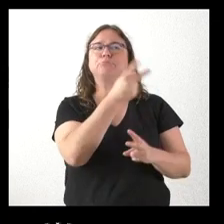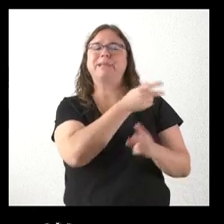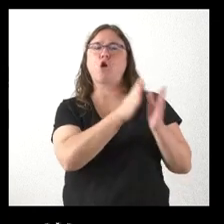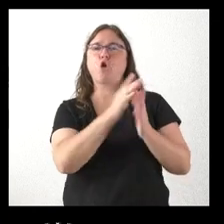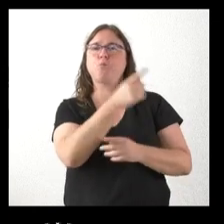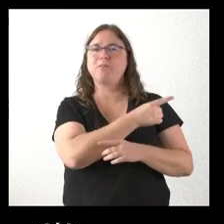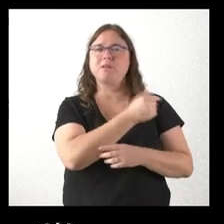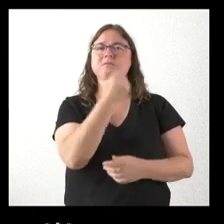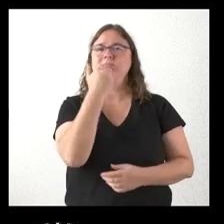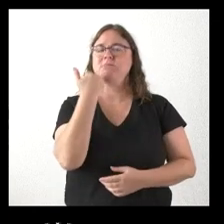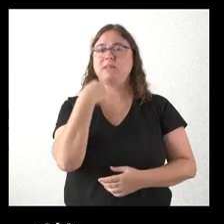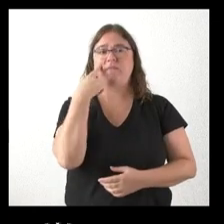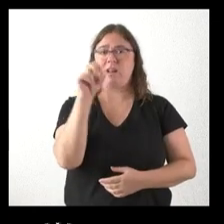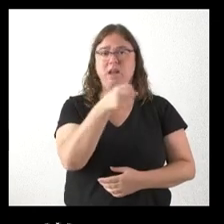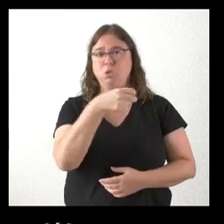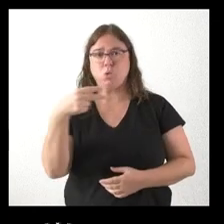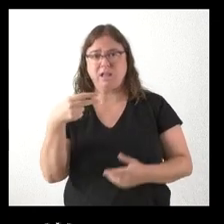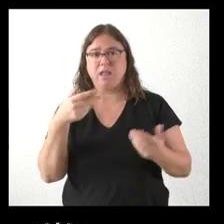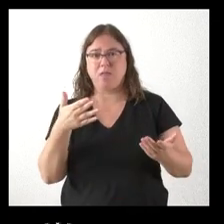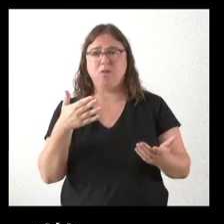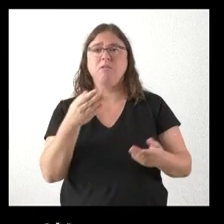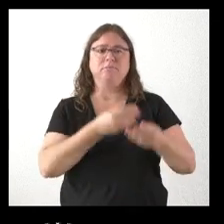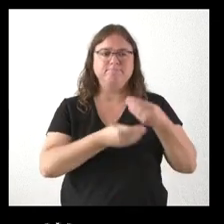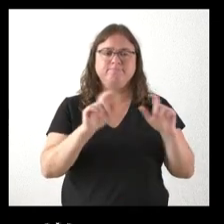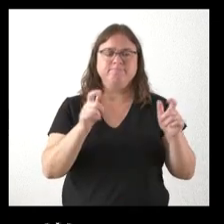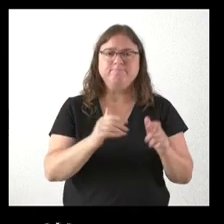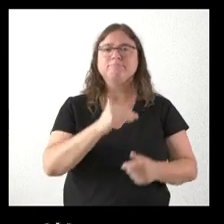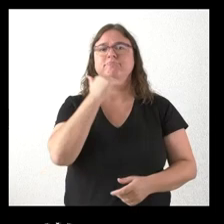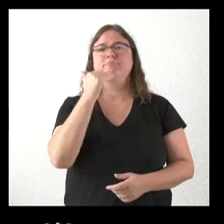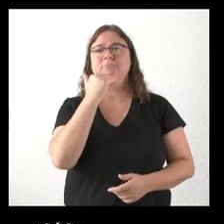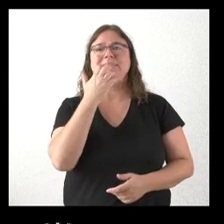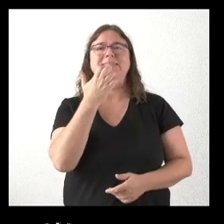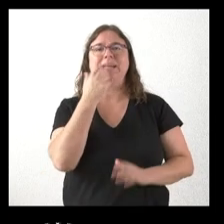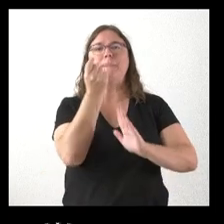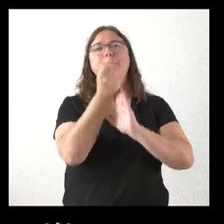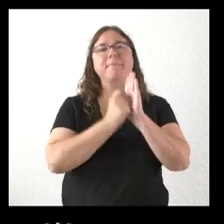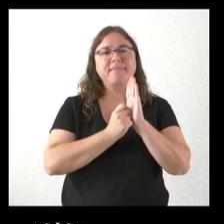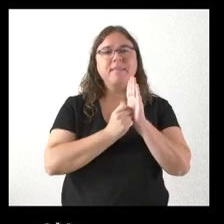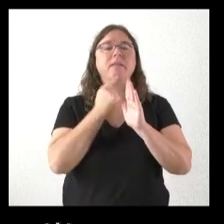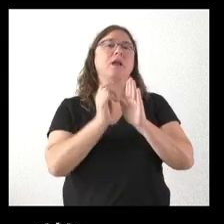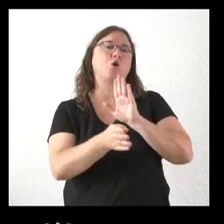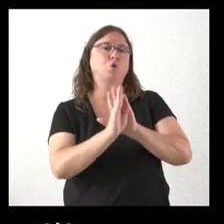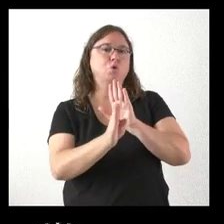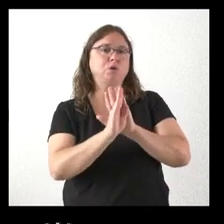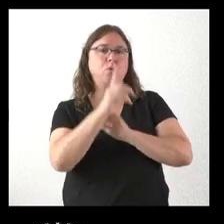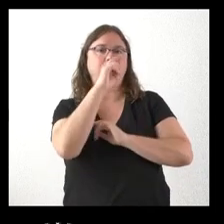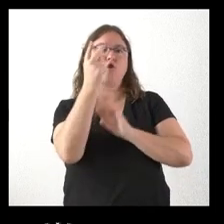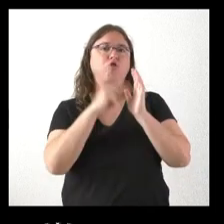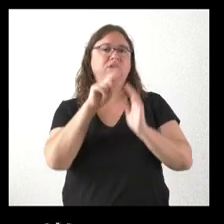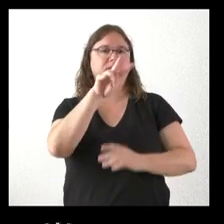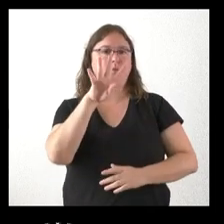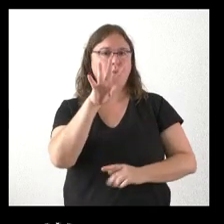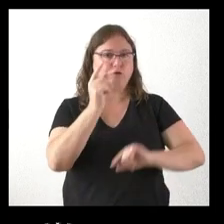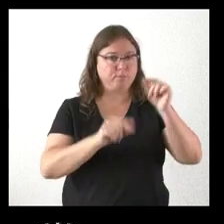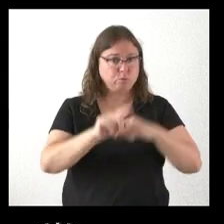he visto los resultados puede anticipar si por ejemplo esta medida va a tener continuidad en 2024 en el